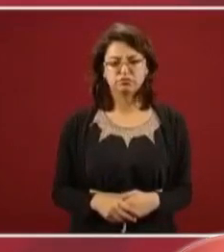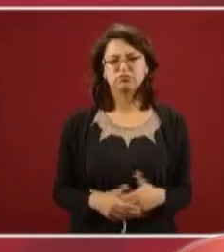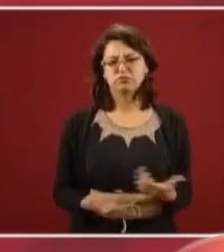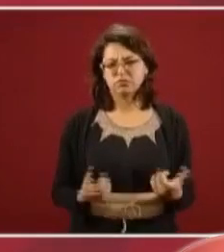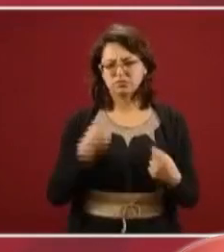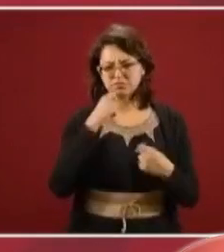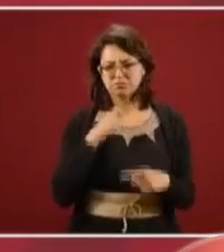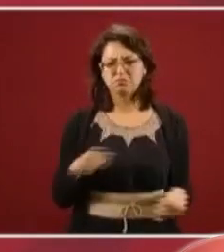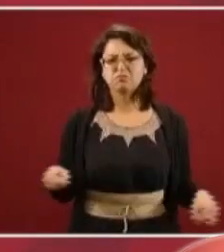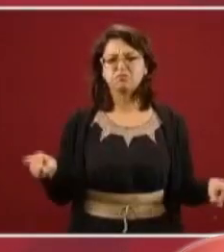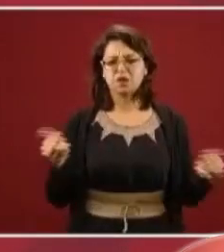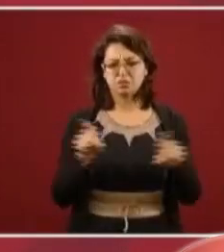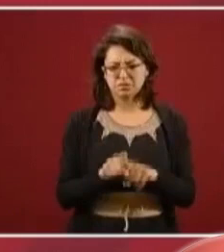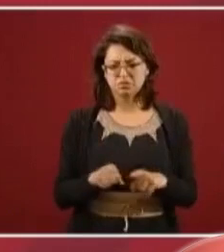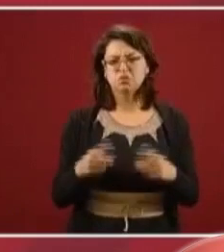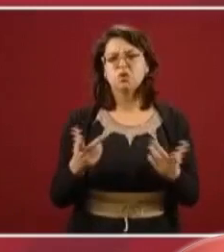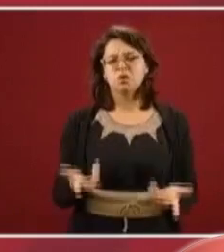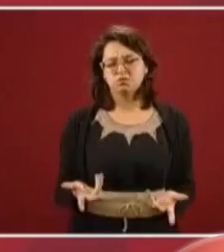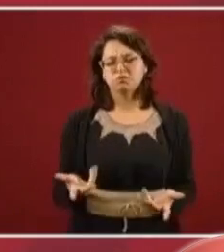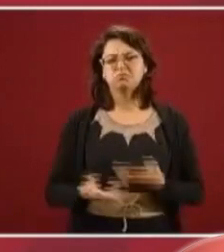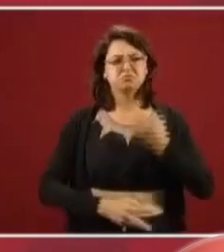orientación nutricional